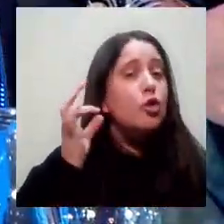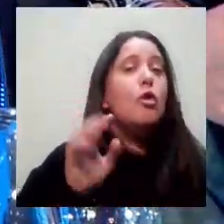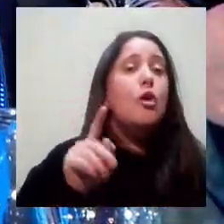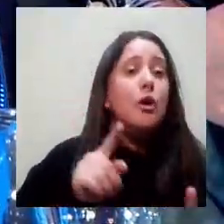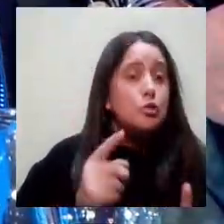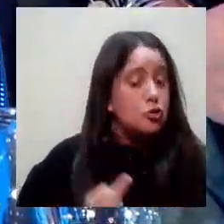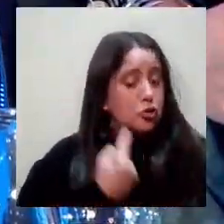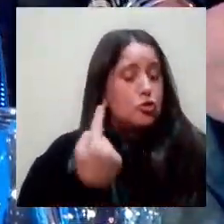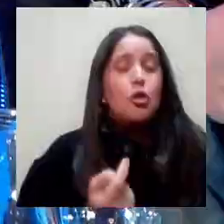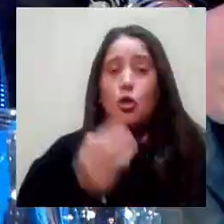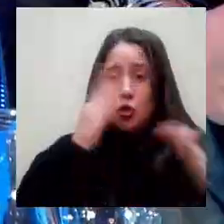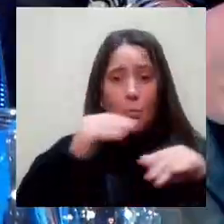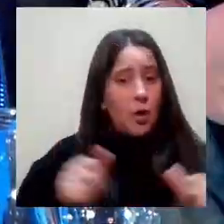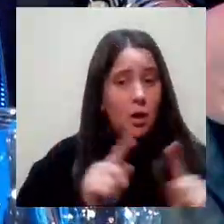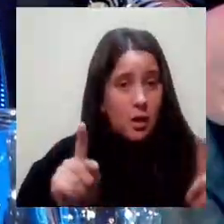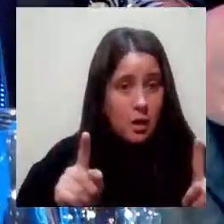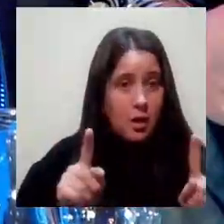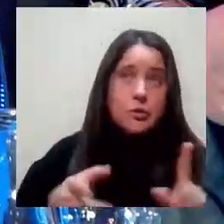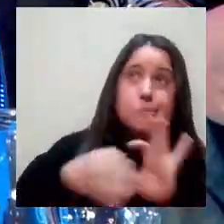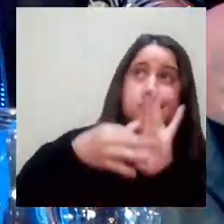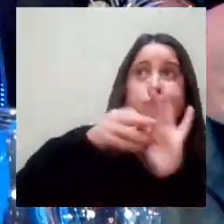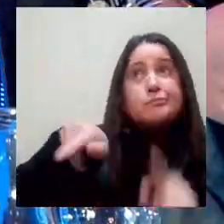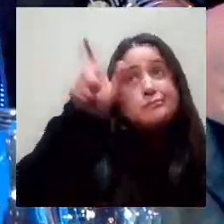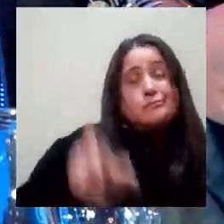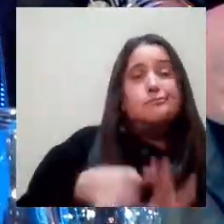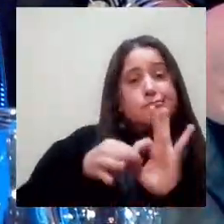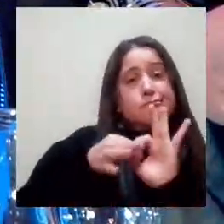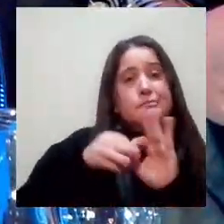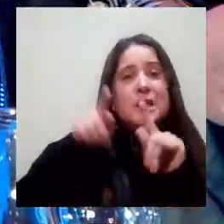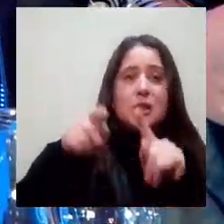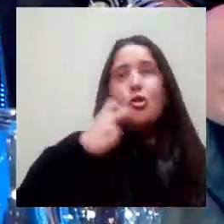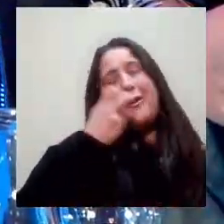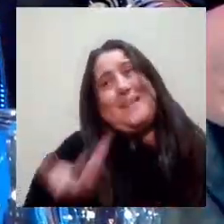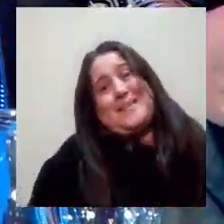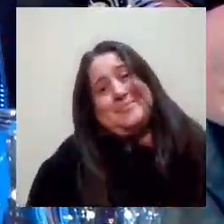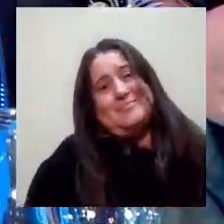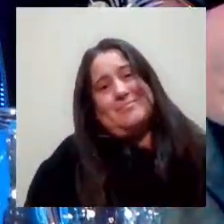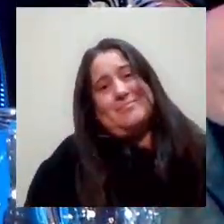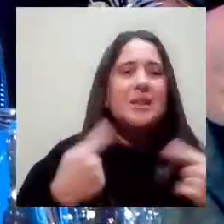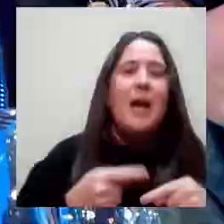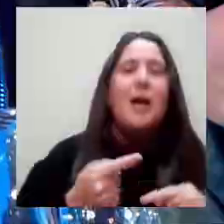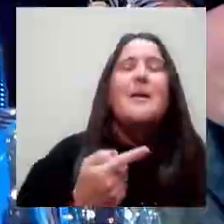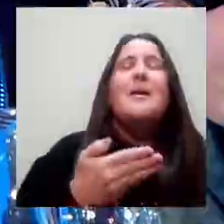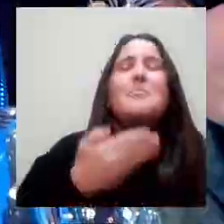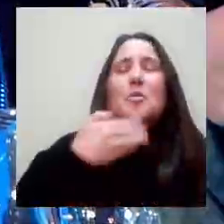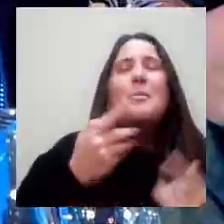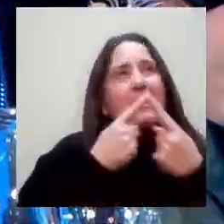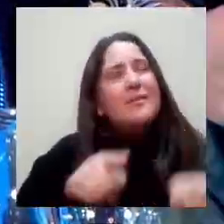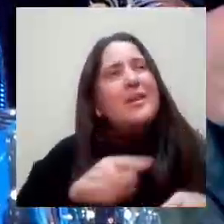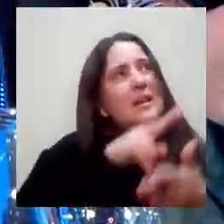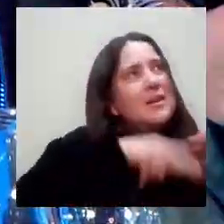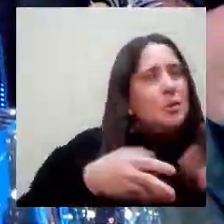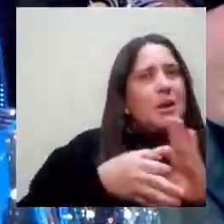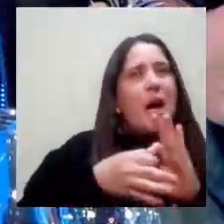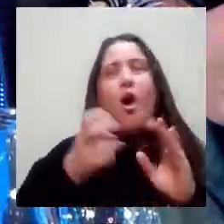pueda hacerlo, va a depender de un otro. Y eso es oralidad. A mí me gusta, para distinguir la lectura de la oralidad, pensar